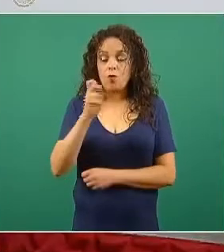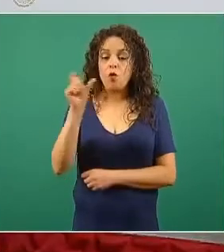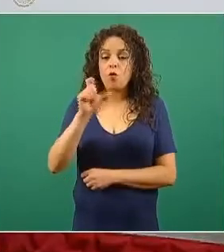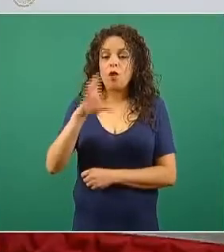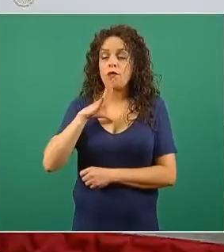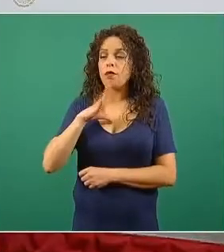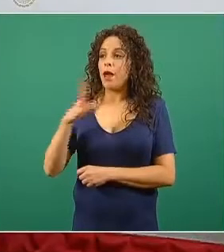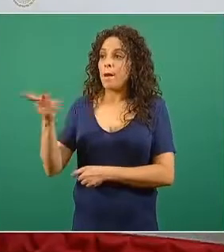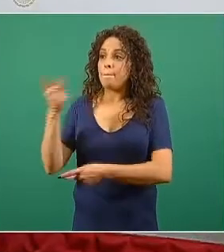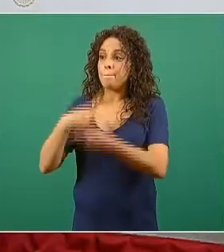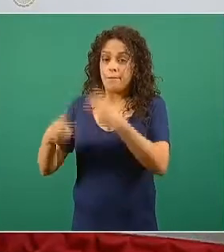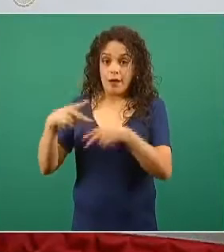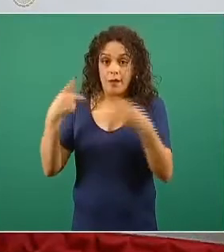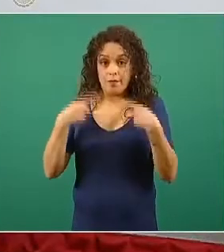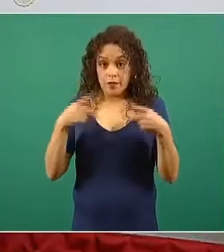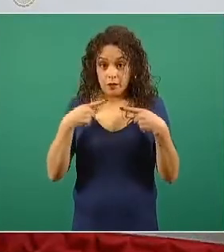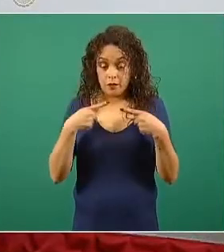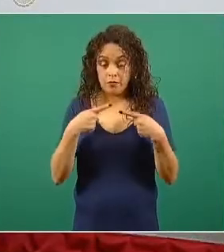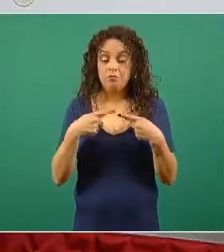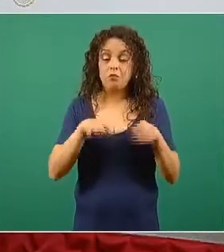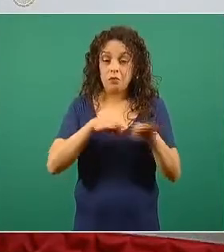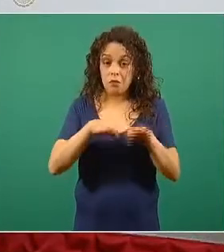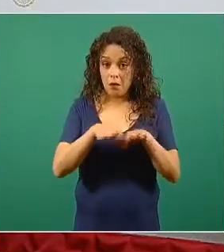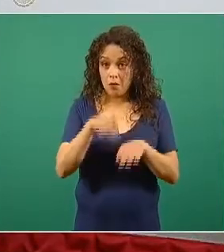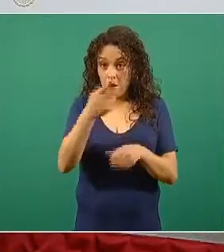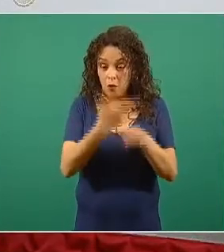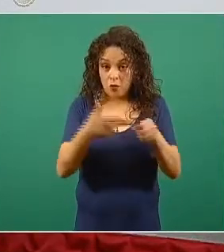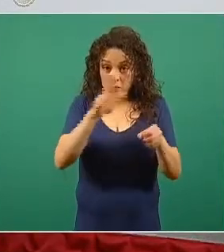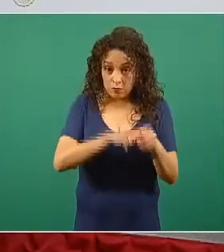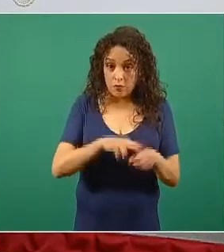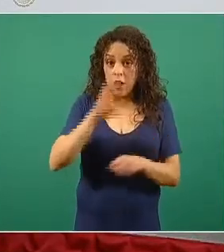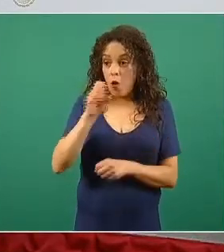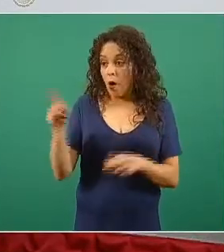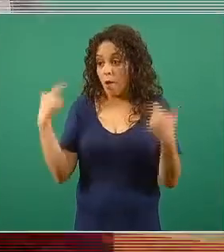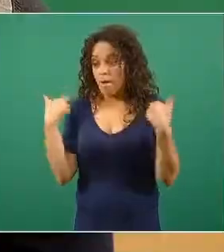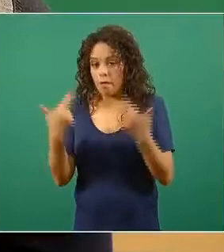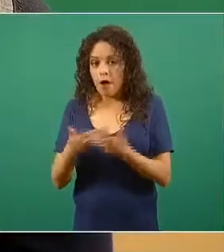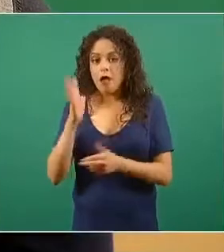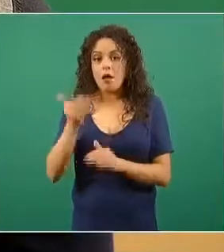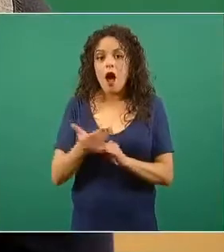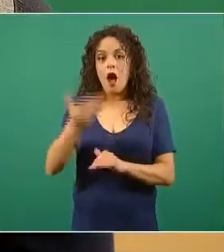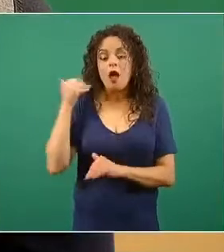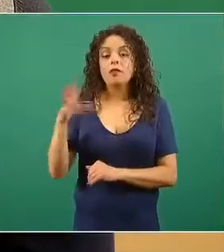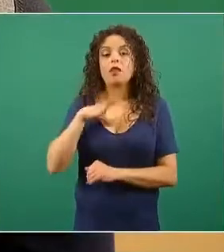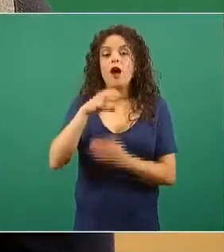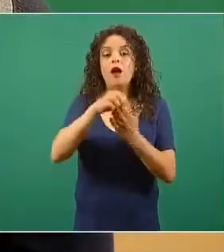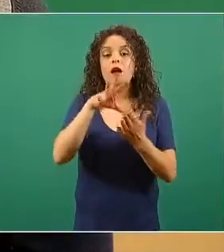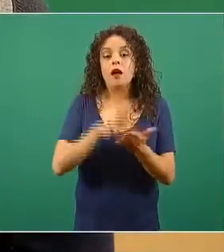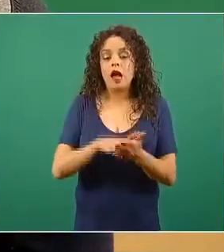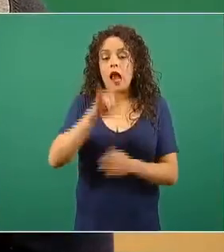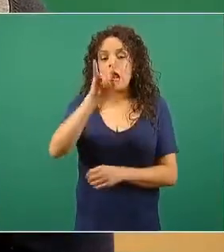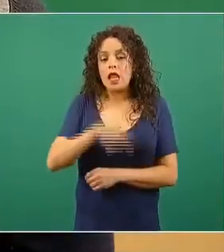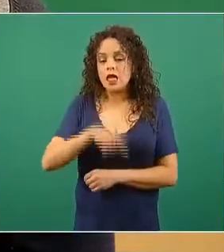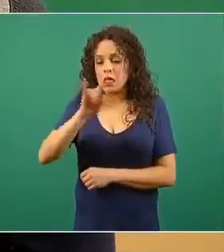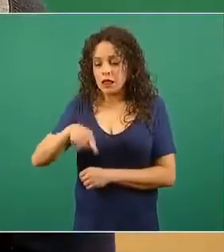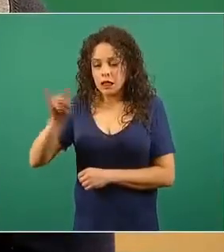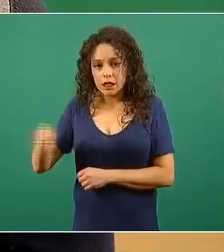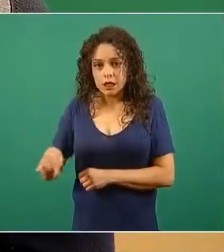en este caso para los maestros, su nombre ya está preregistrado en una lista y entonces está a través de